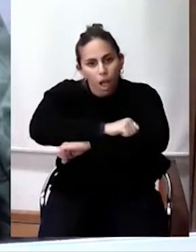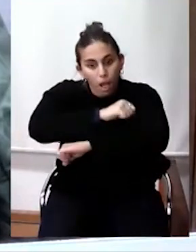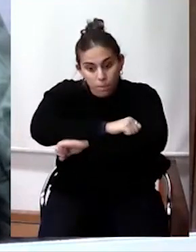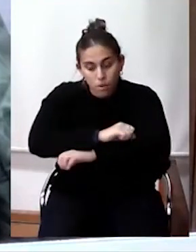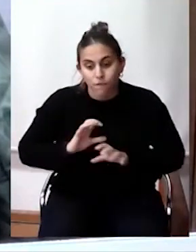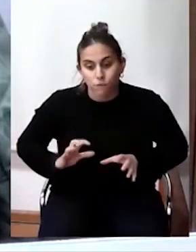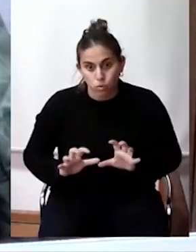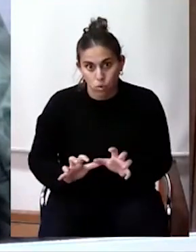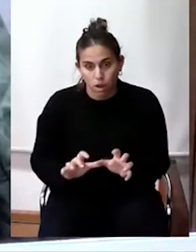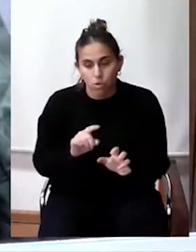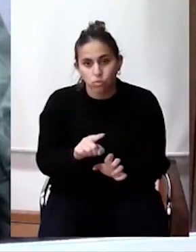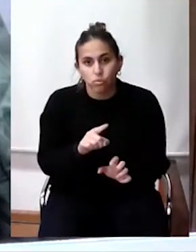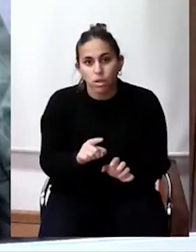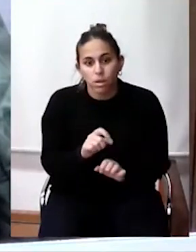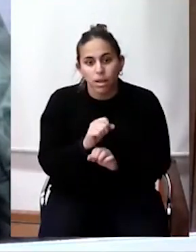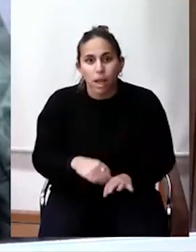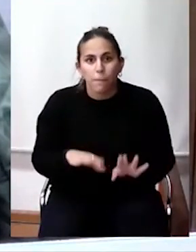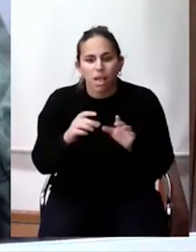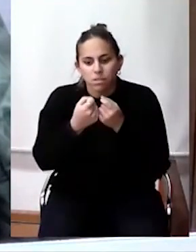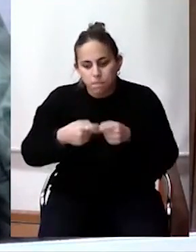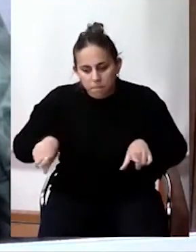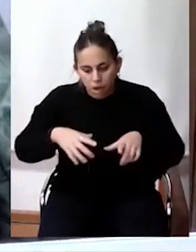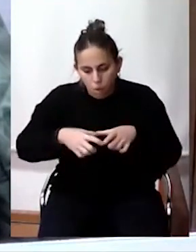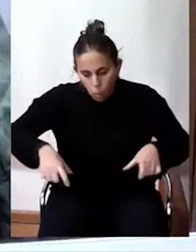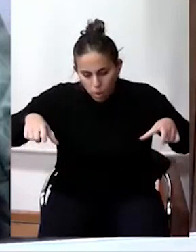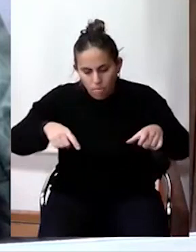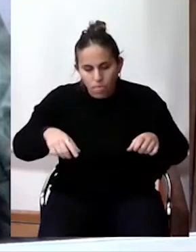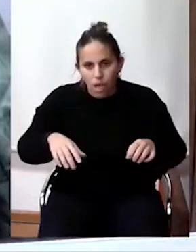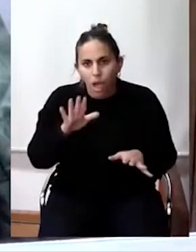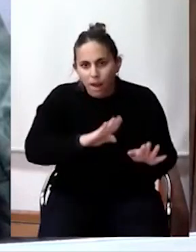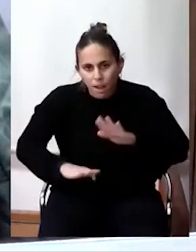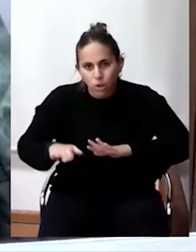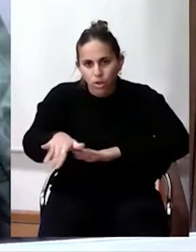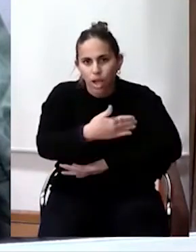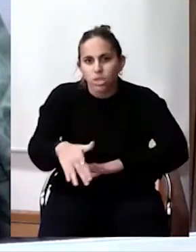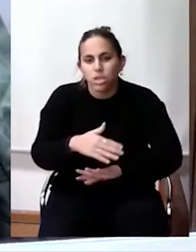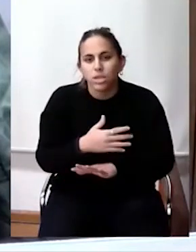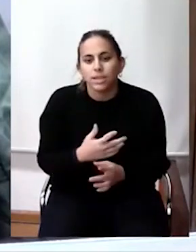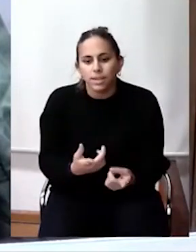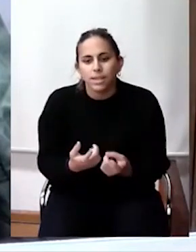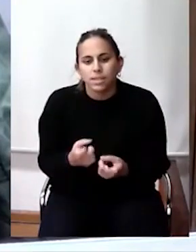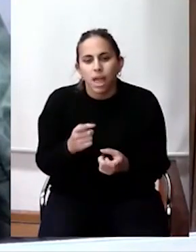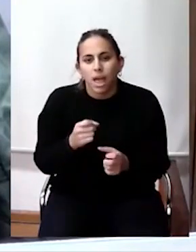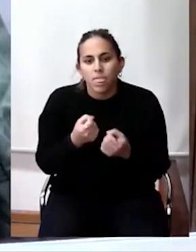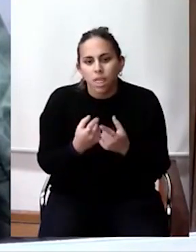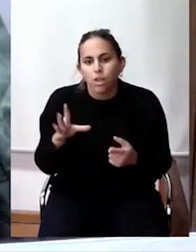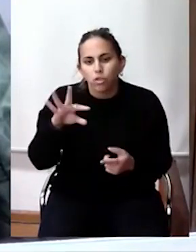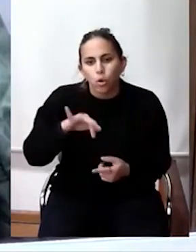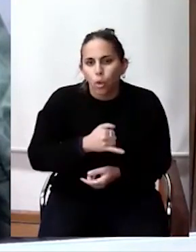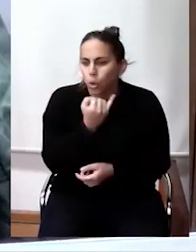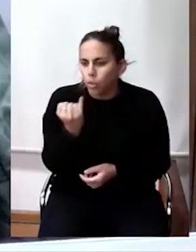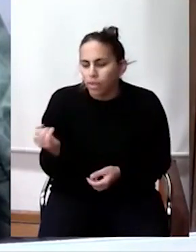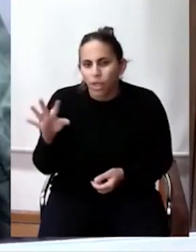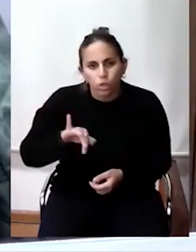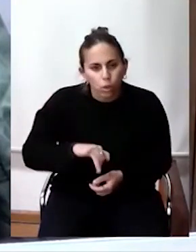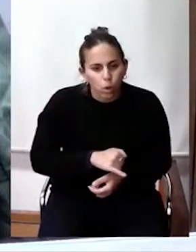esos funcionarios a limpiar cunetas en el arreglo de calles tienen que disponer todos los días